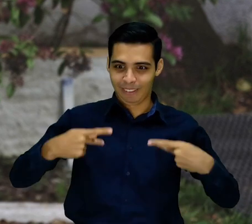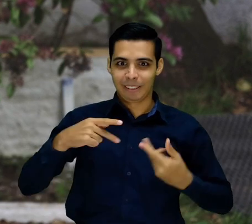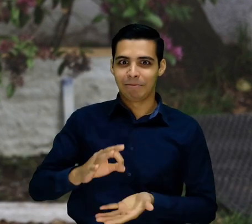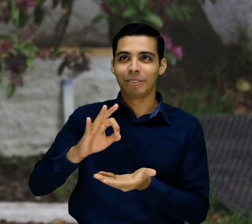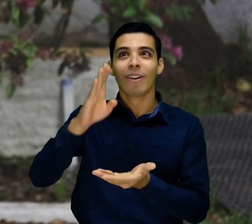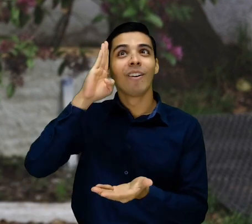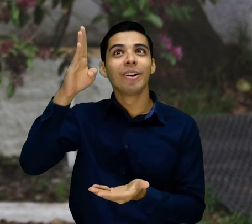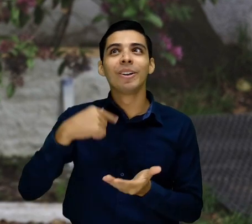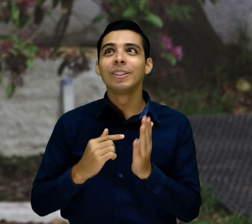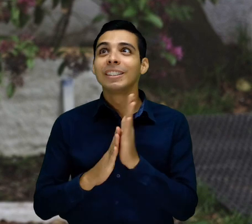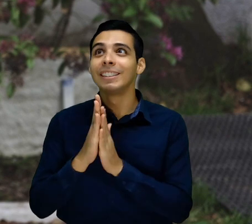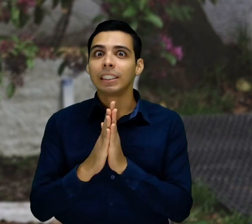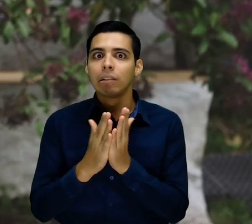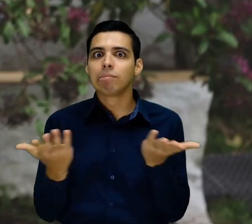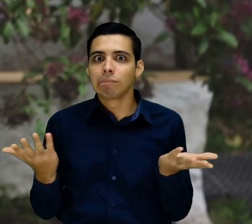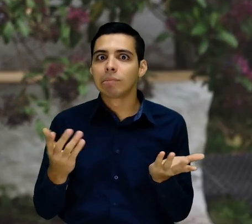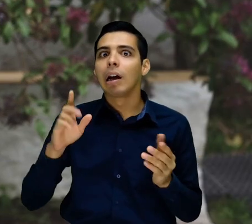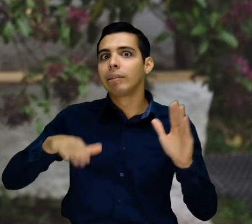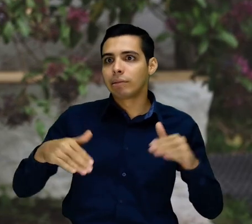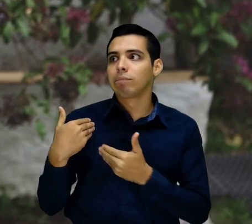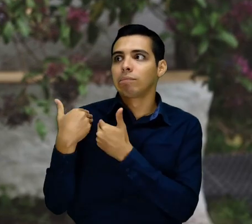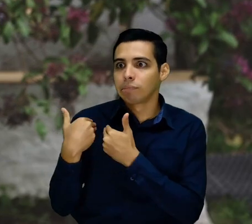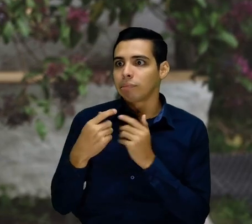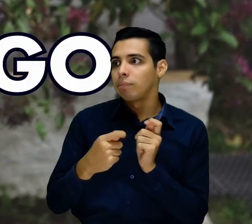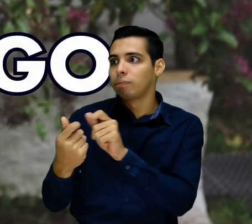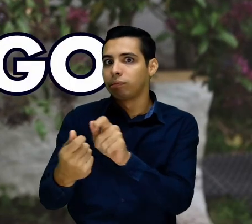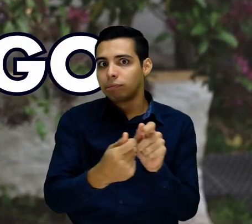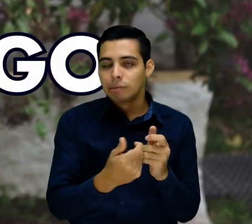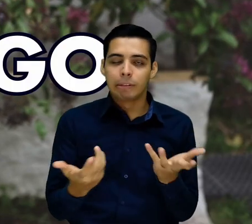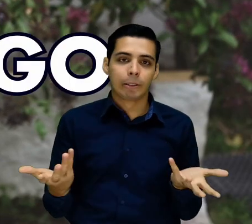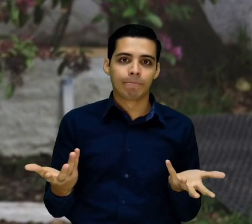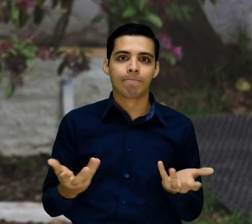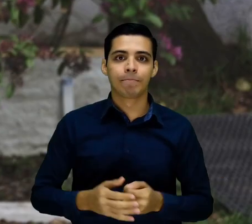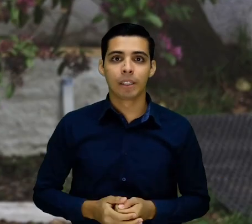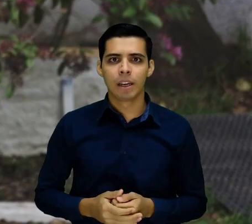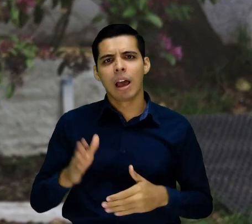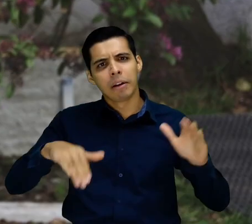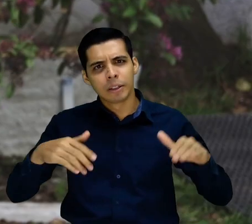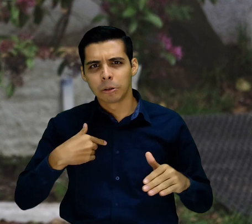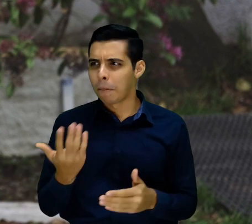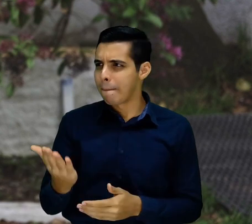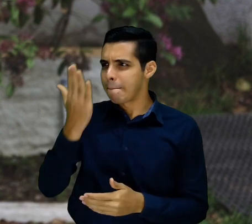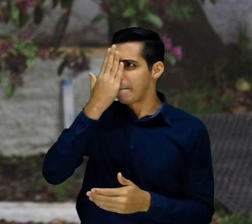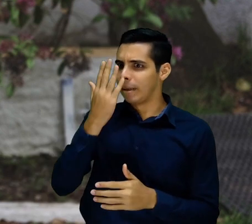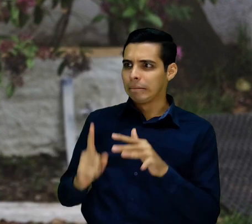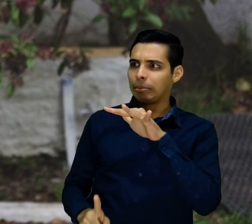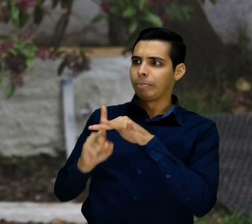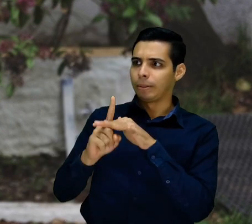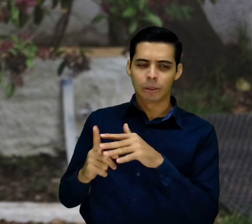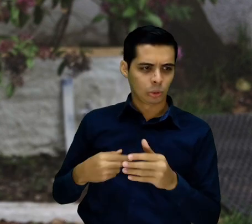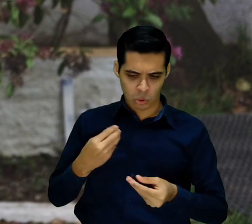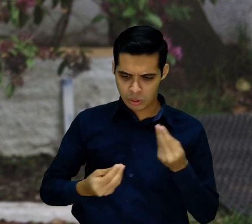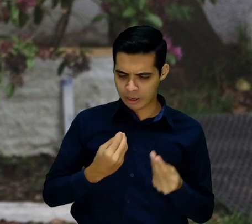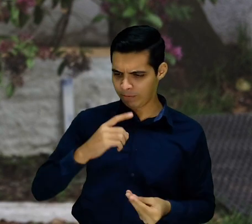que anhelamos tener en nuestro futuro. Por eso se habla de un margen de riesgo. Cuando estamos al frente de situaciones que apremian, pero que